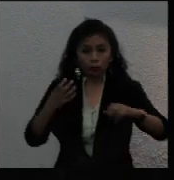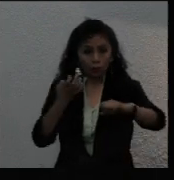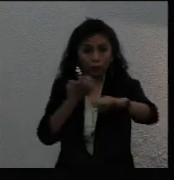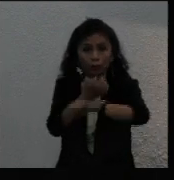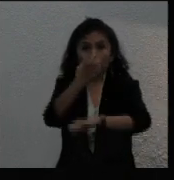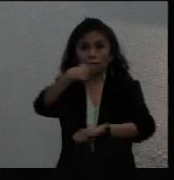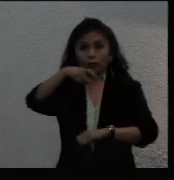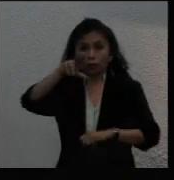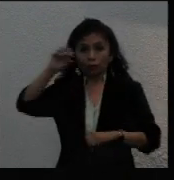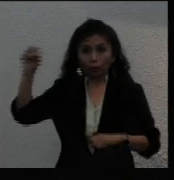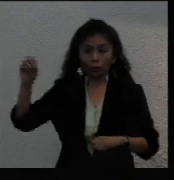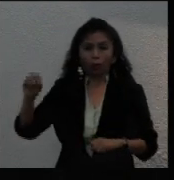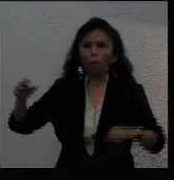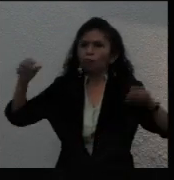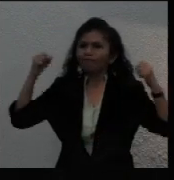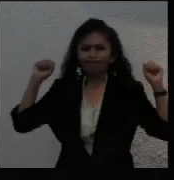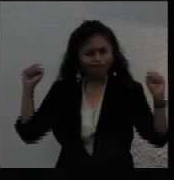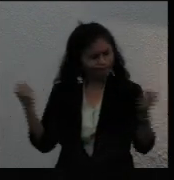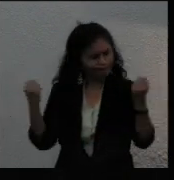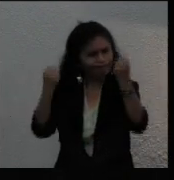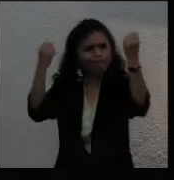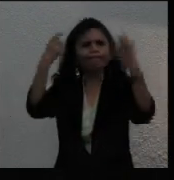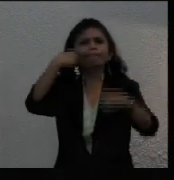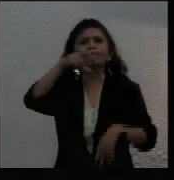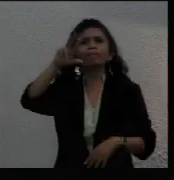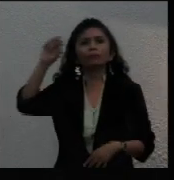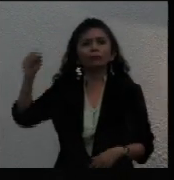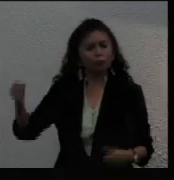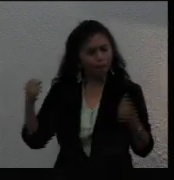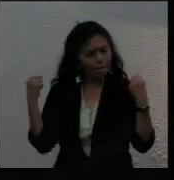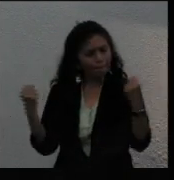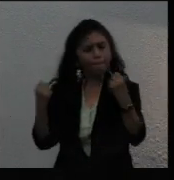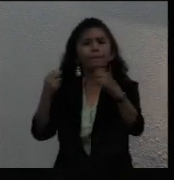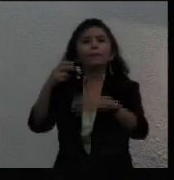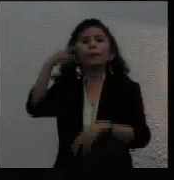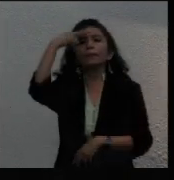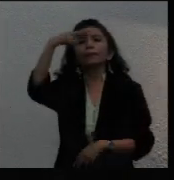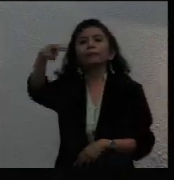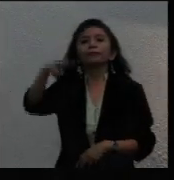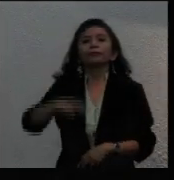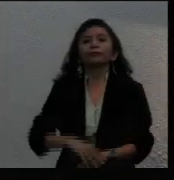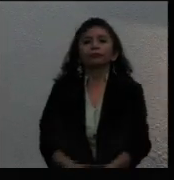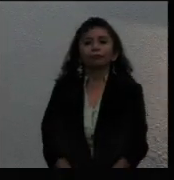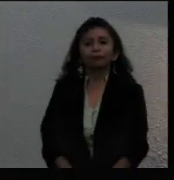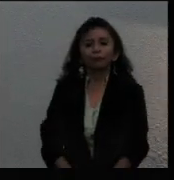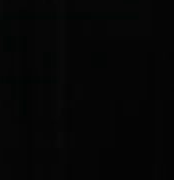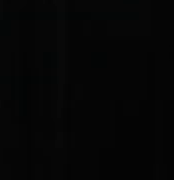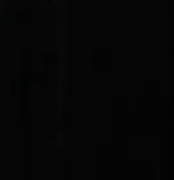¡Viva Quintana Roo! ¡Viva México! Muchas gracias.